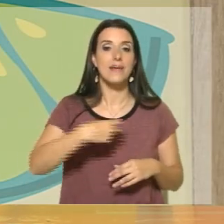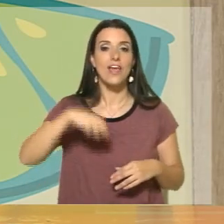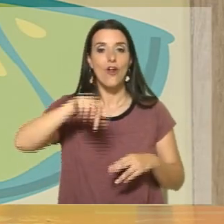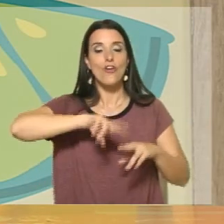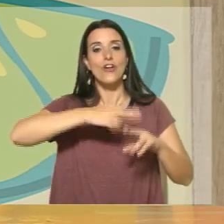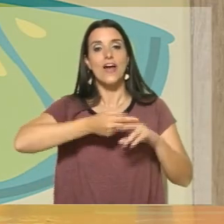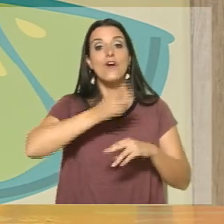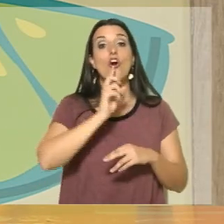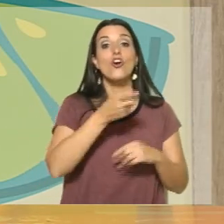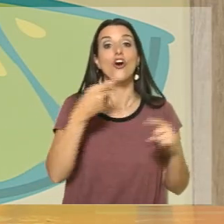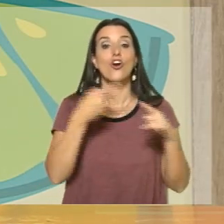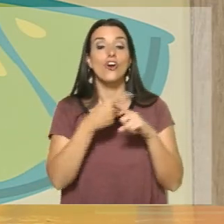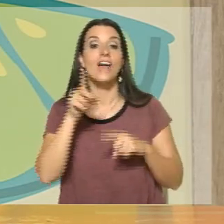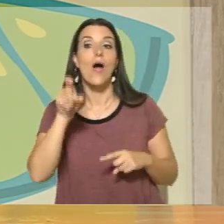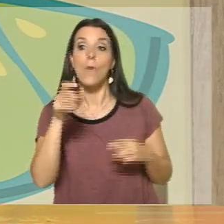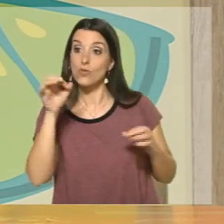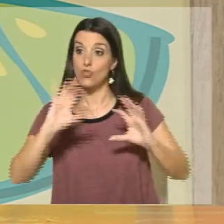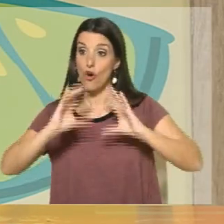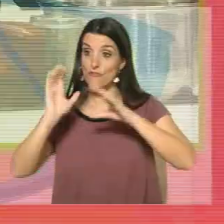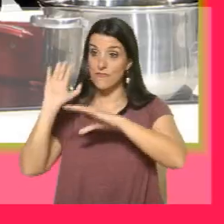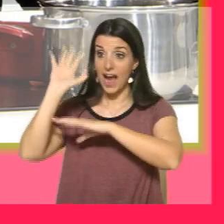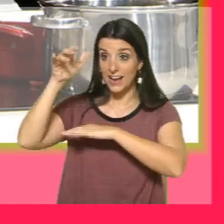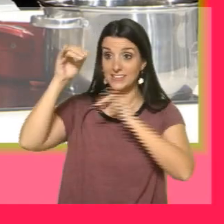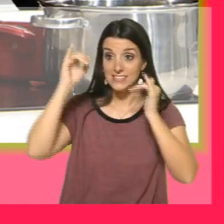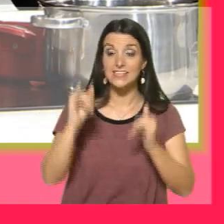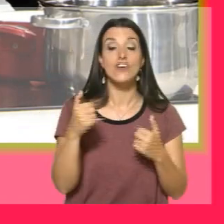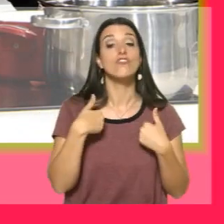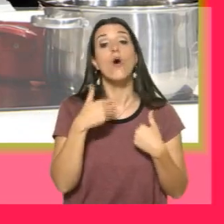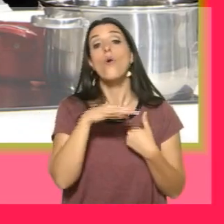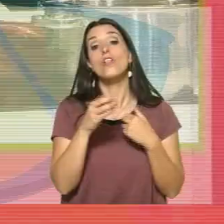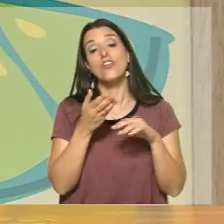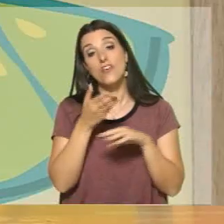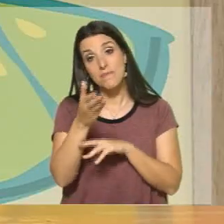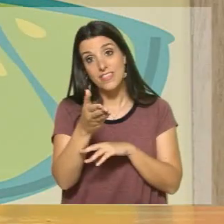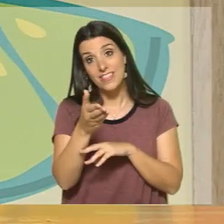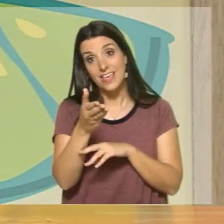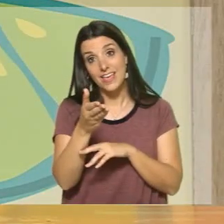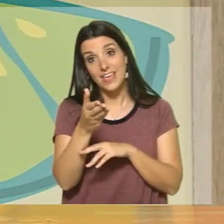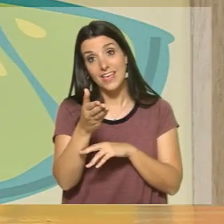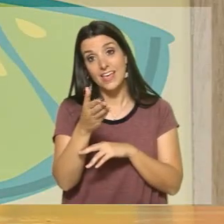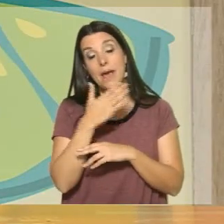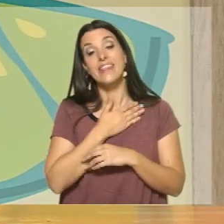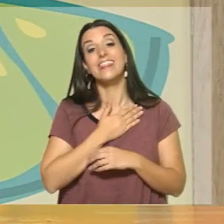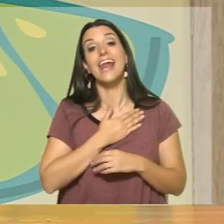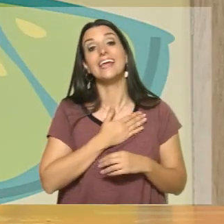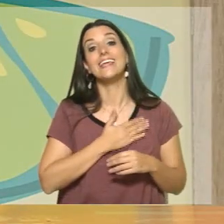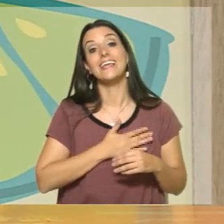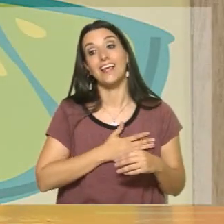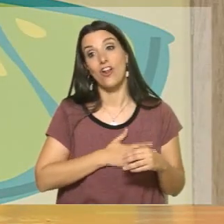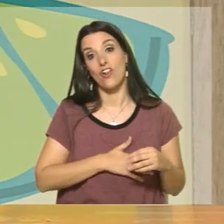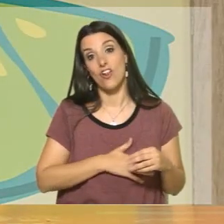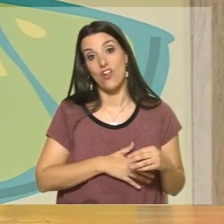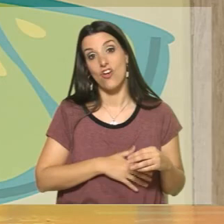nuevamente por la liga, estamos hablando de básquet, por Goes Aguada. Yo lo único que pido es que sea con total tranquilidad.